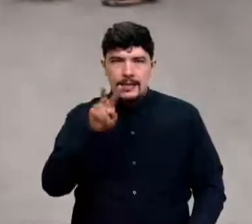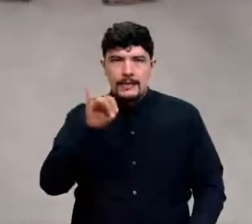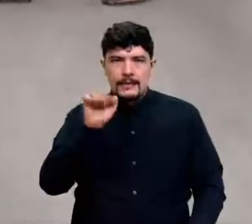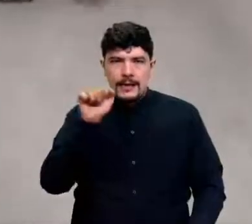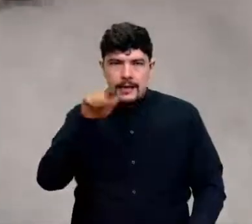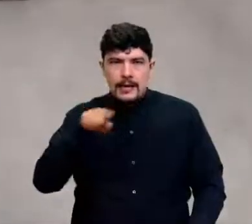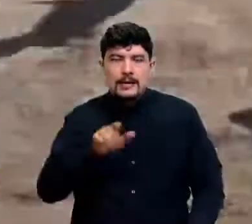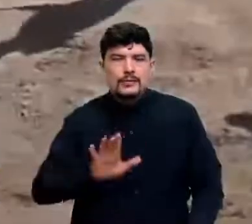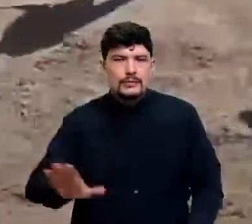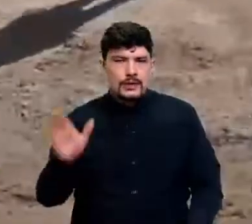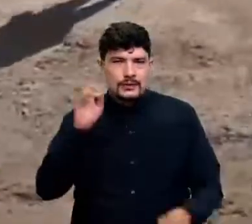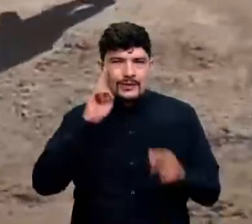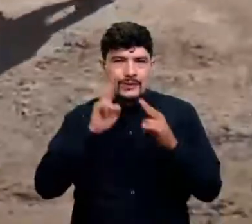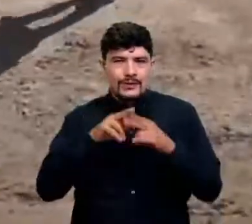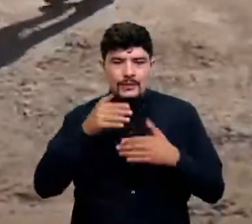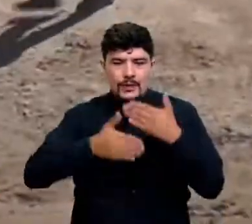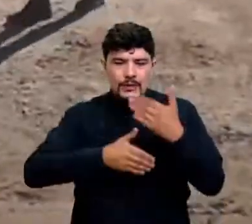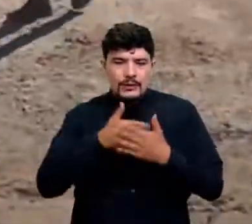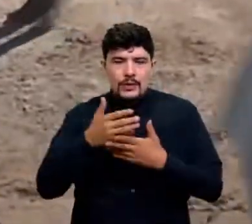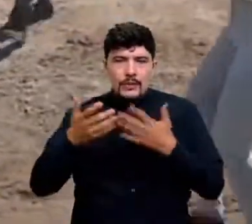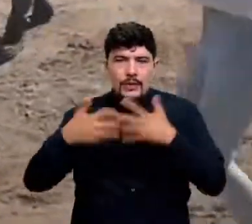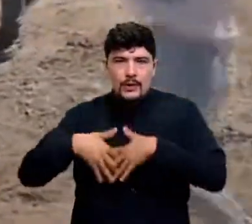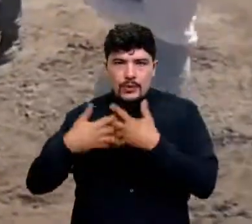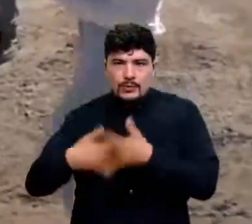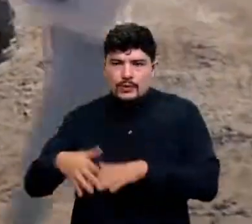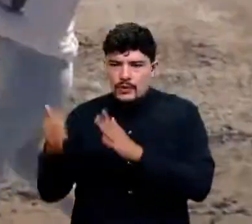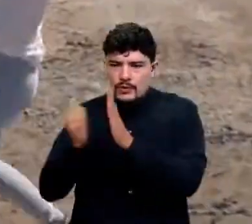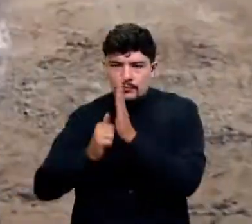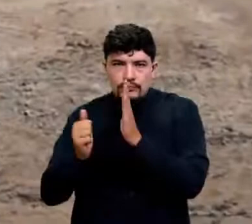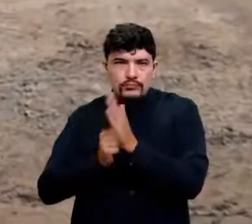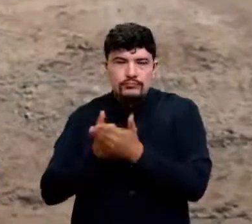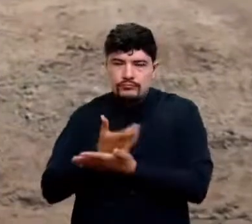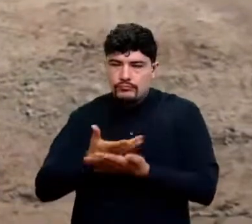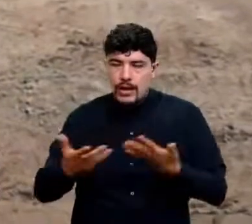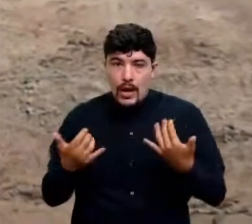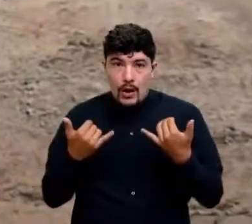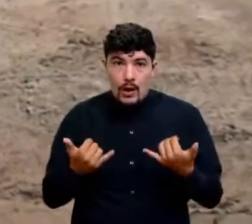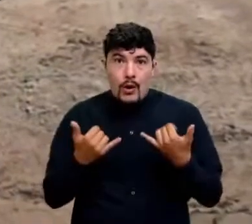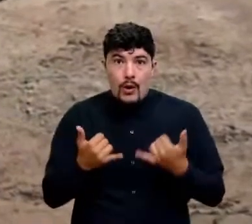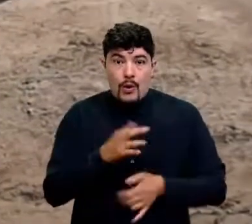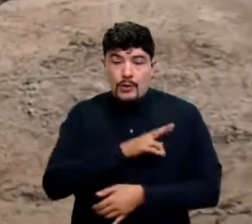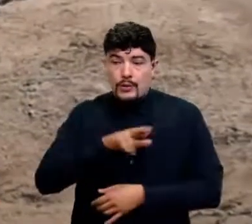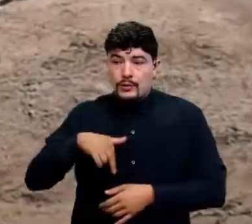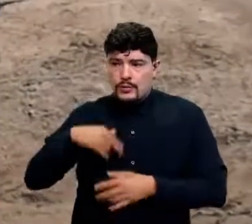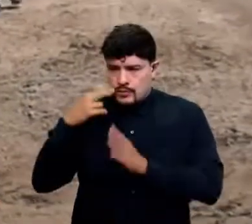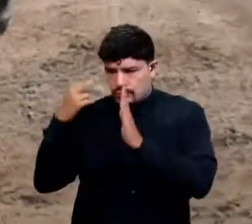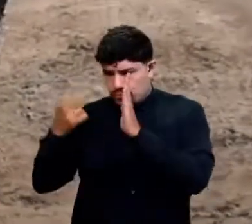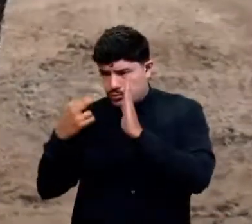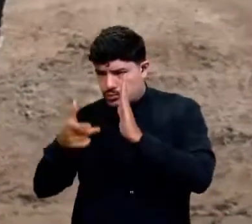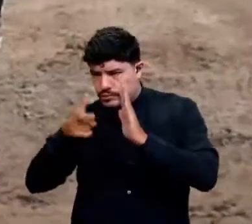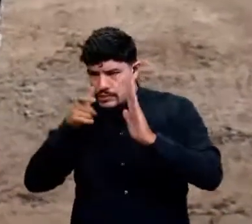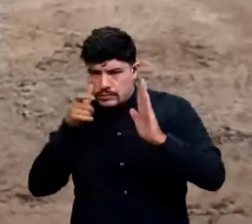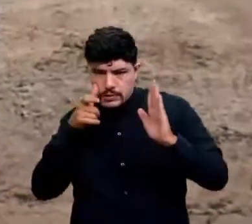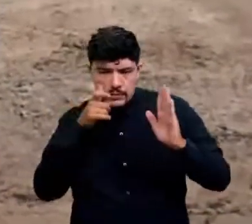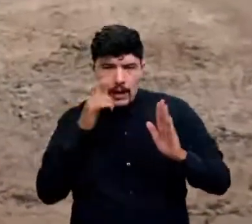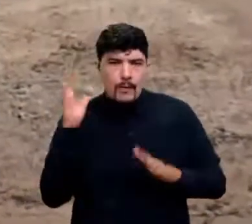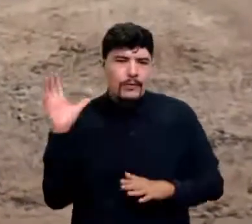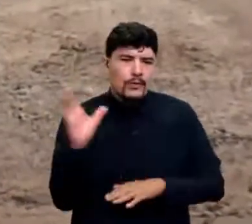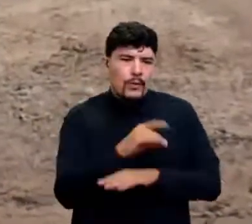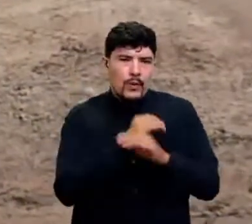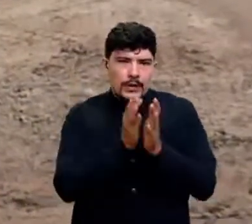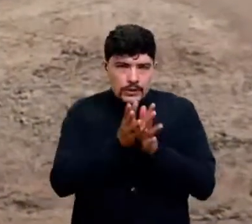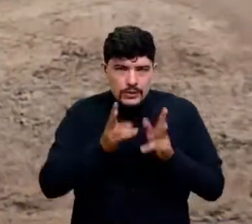procesos constructivos, conozcan de la producción de materiales, el día de hoy hemos hecho un recorrido completo donde los estudiantes han podido